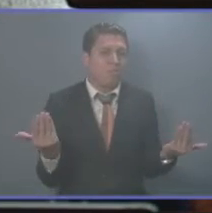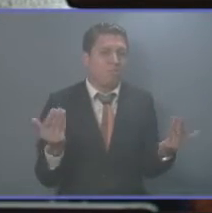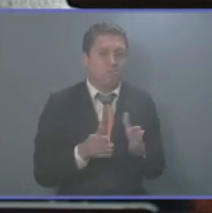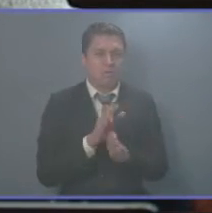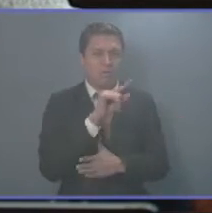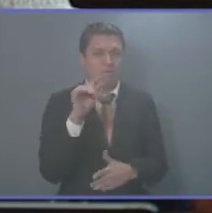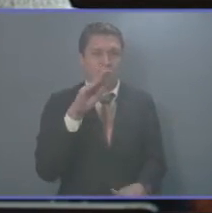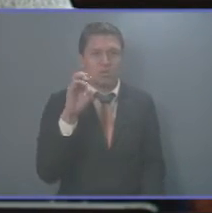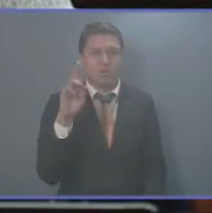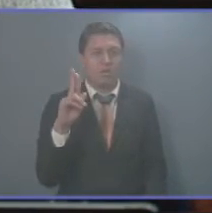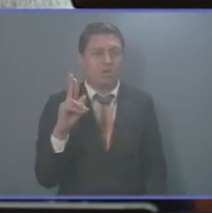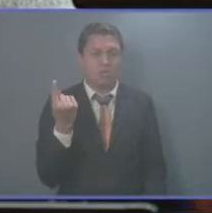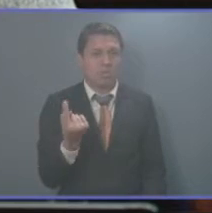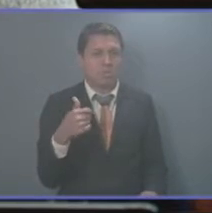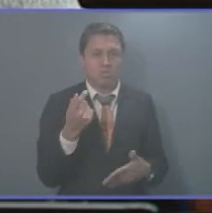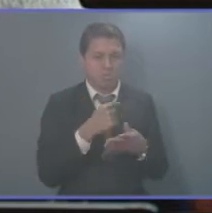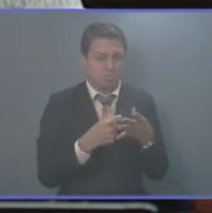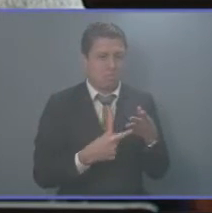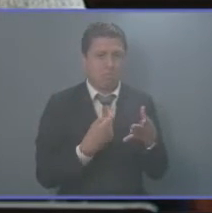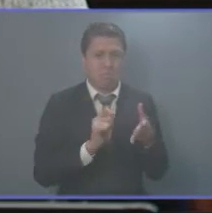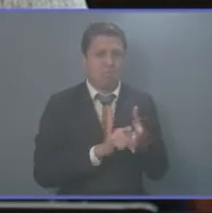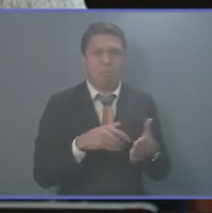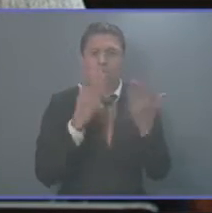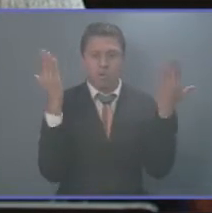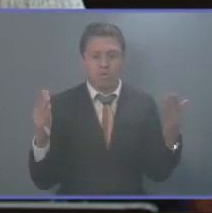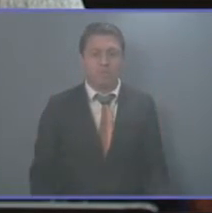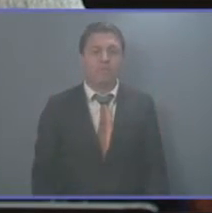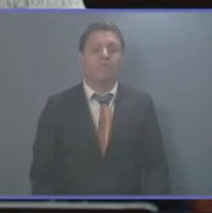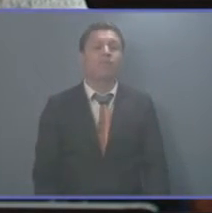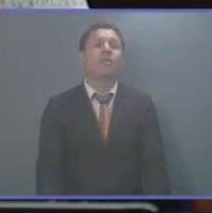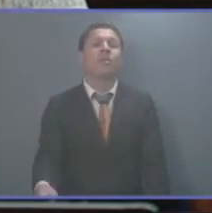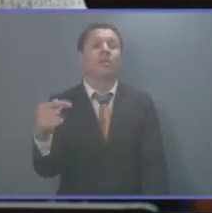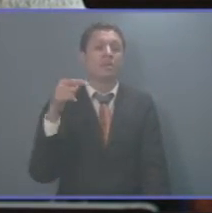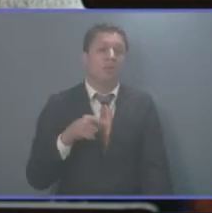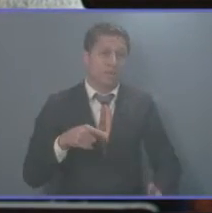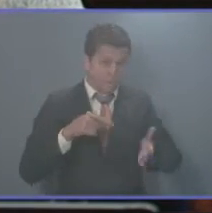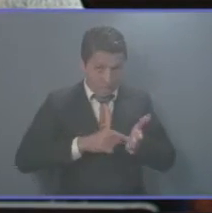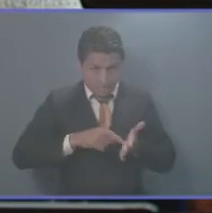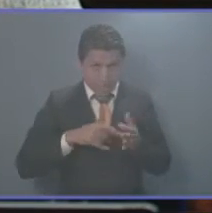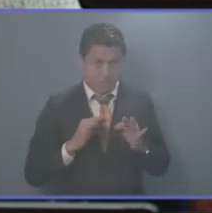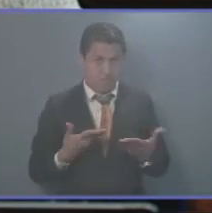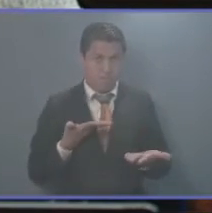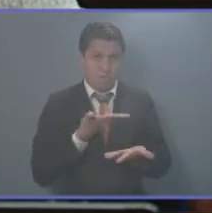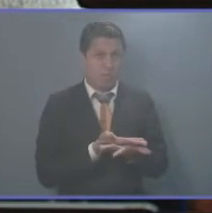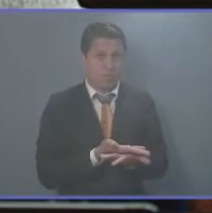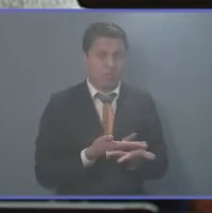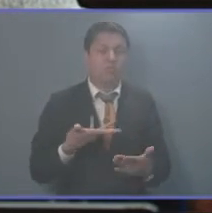Central de Reserva. ¿Qué quiere decir? Que de esta manera nosotros estamos